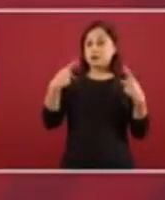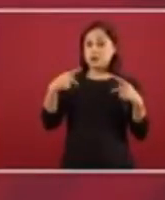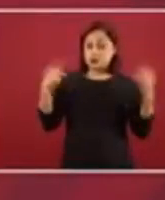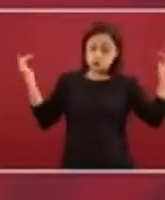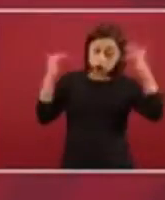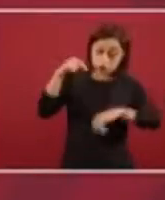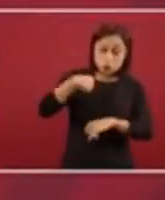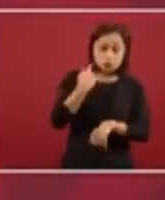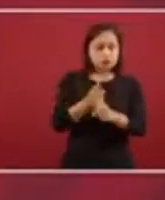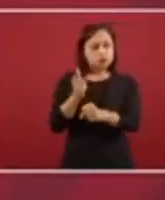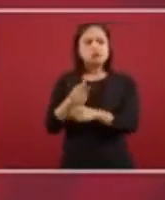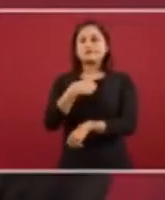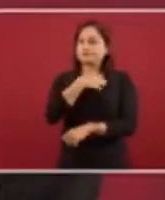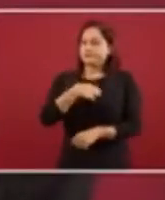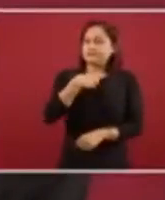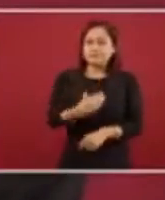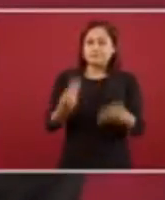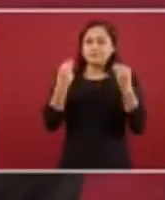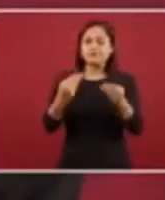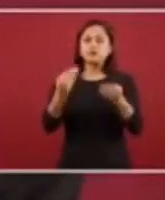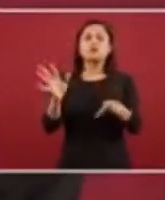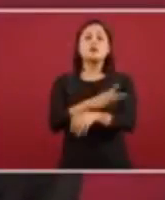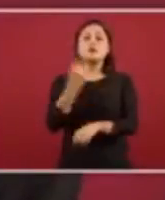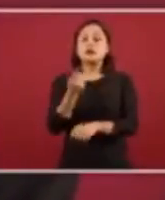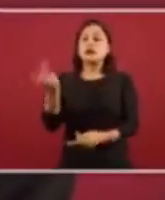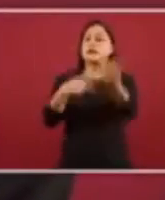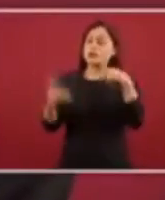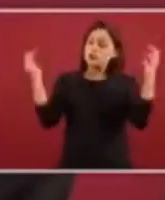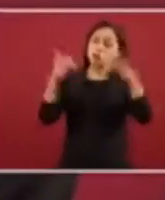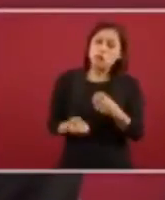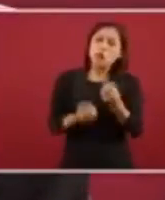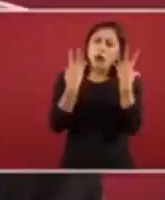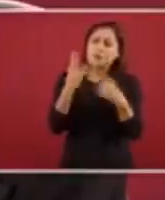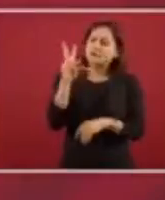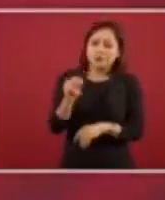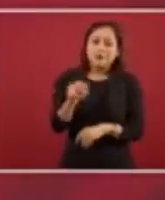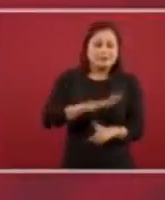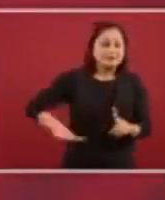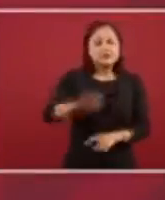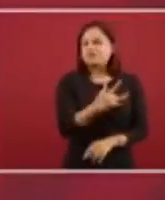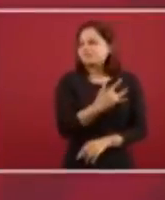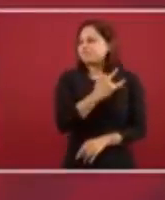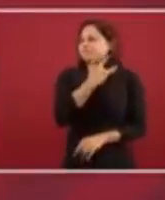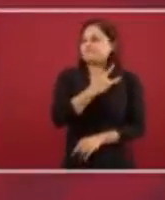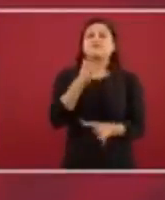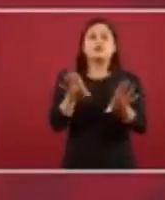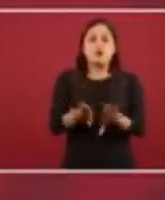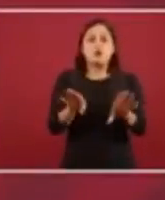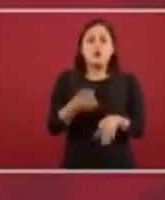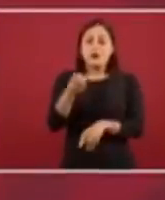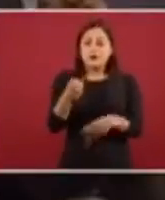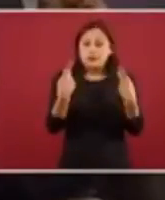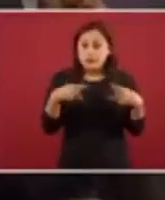contenta, porque no solo es el número de asistentes, sino el ánimo. La gente estaba